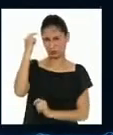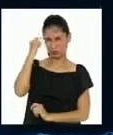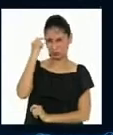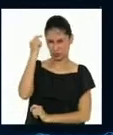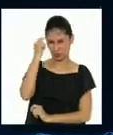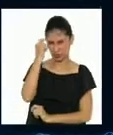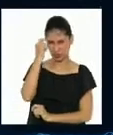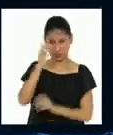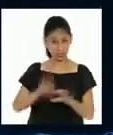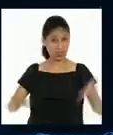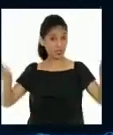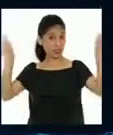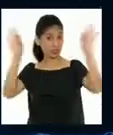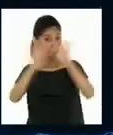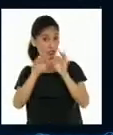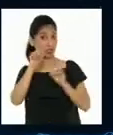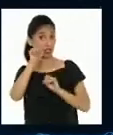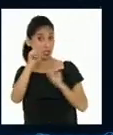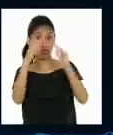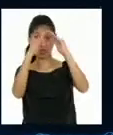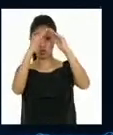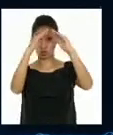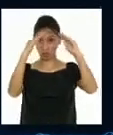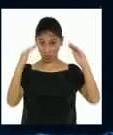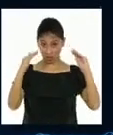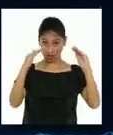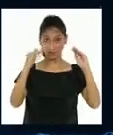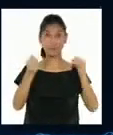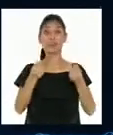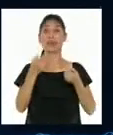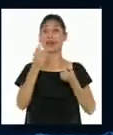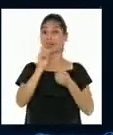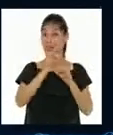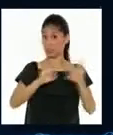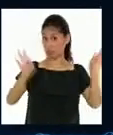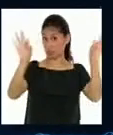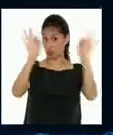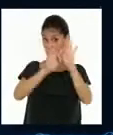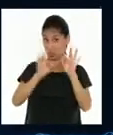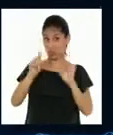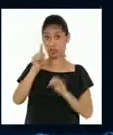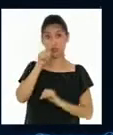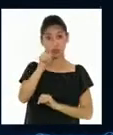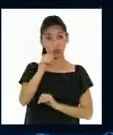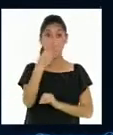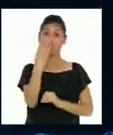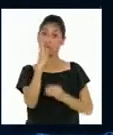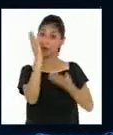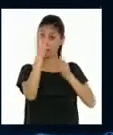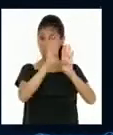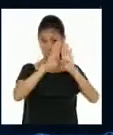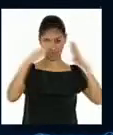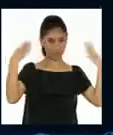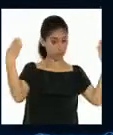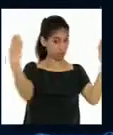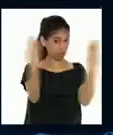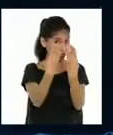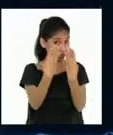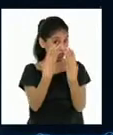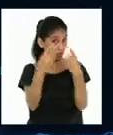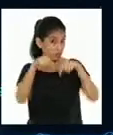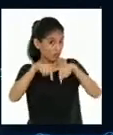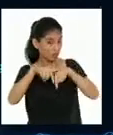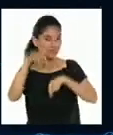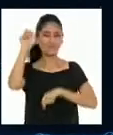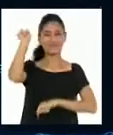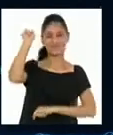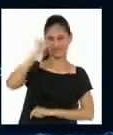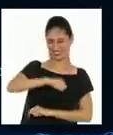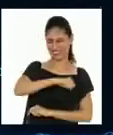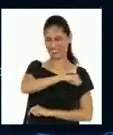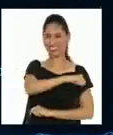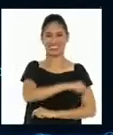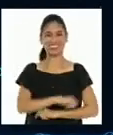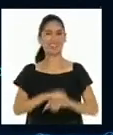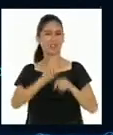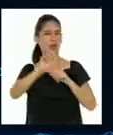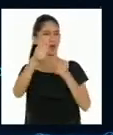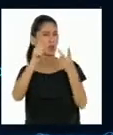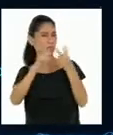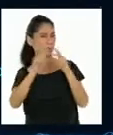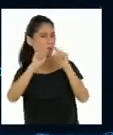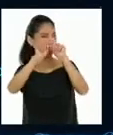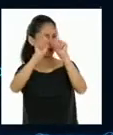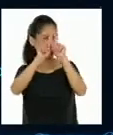una biblioteca en nuestro set? Aquí la respuesta sería sí o no. Pregunta cerrada